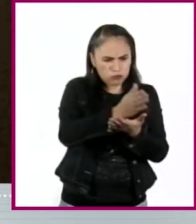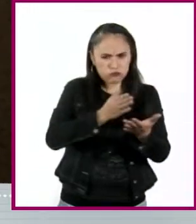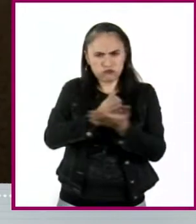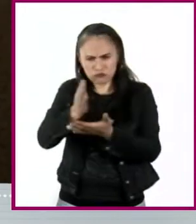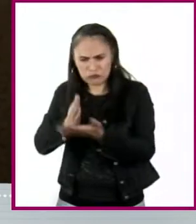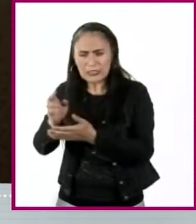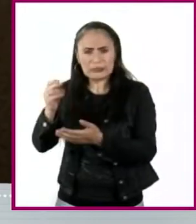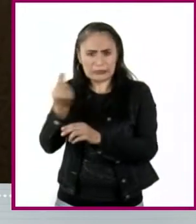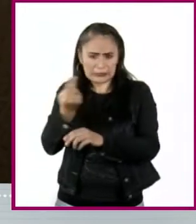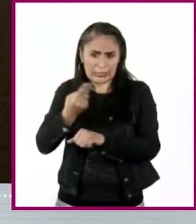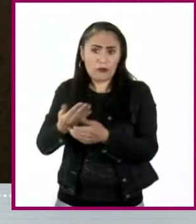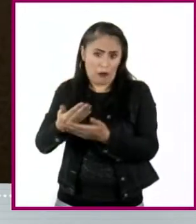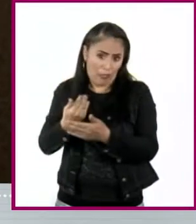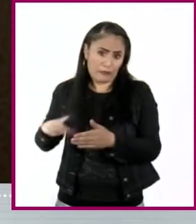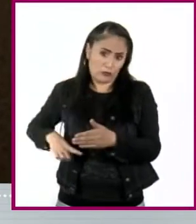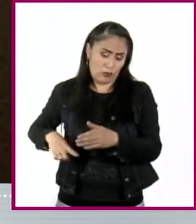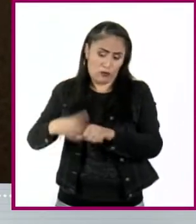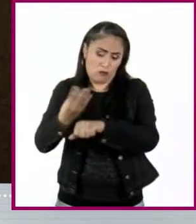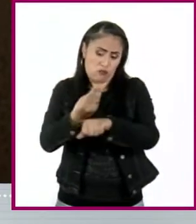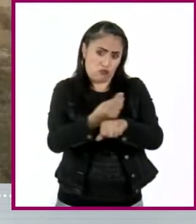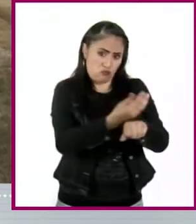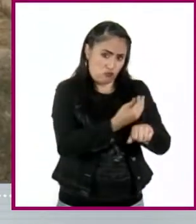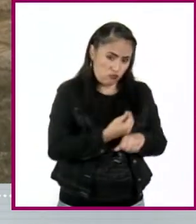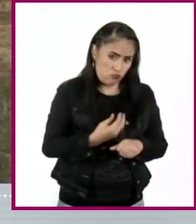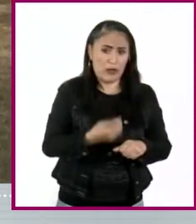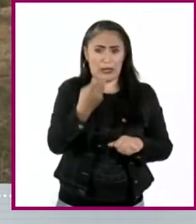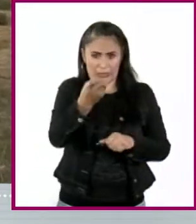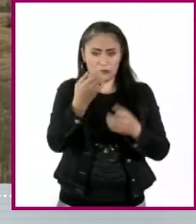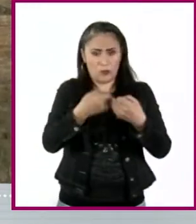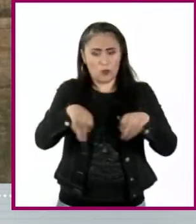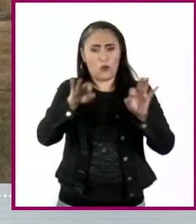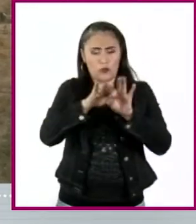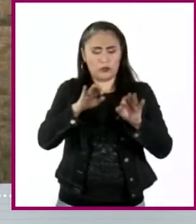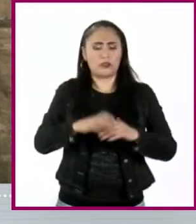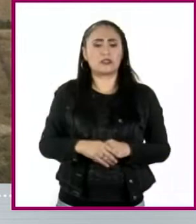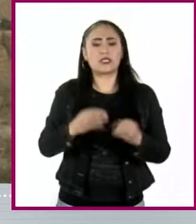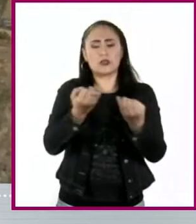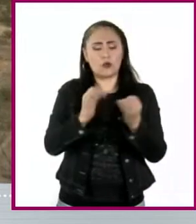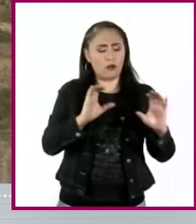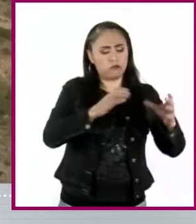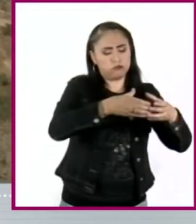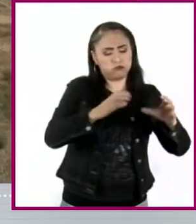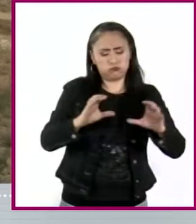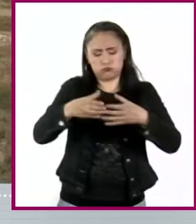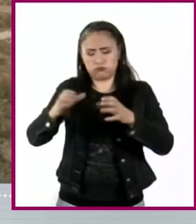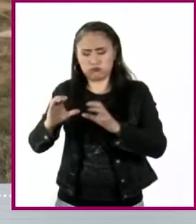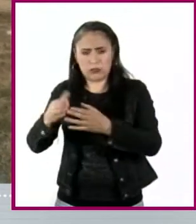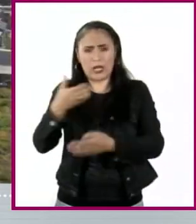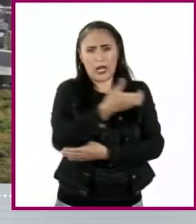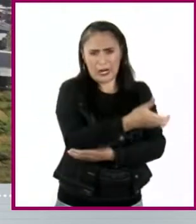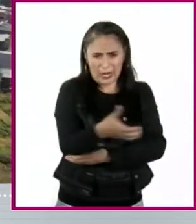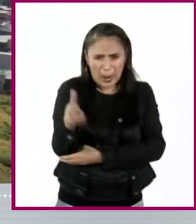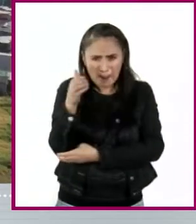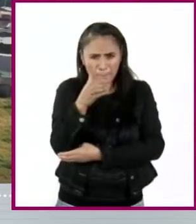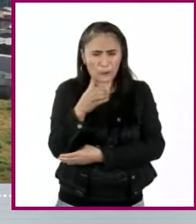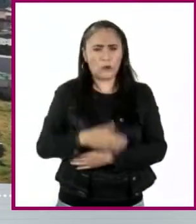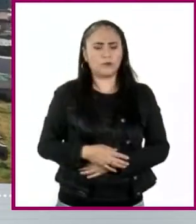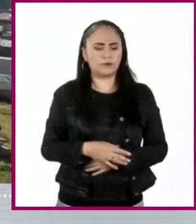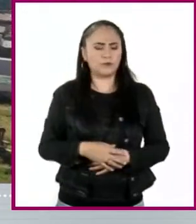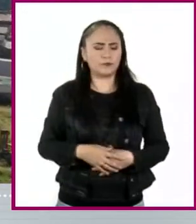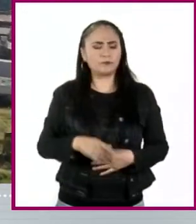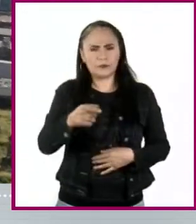y de movilidad universal. Todo ello es muy importante. También las comunidades agrarias, varias de ellas nuestras